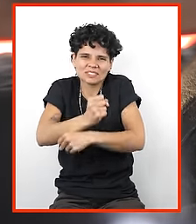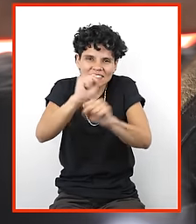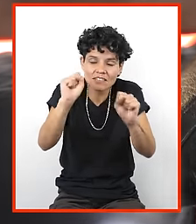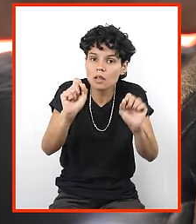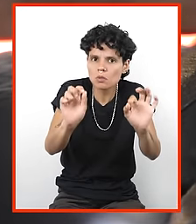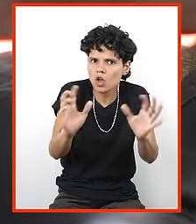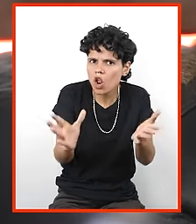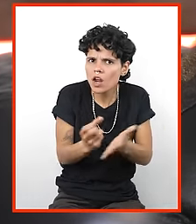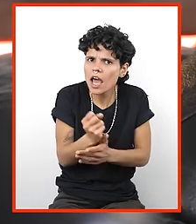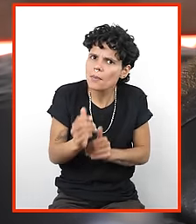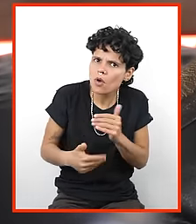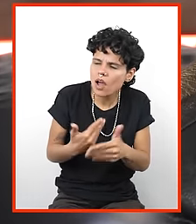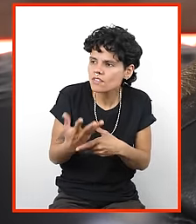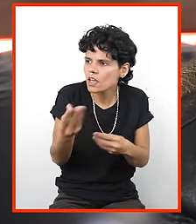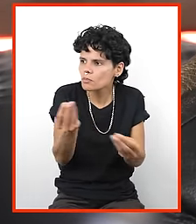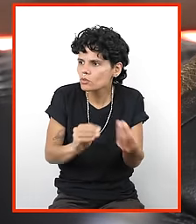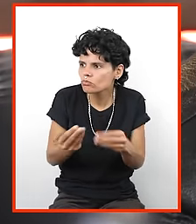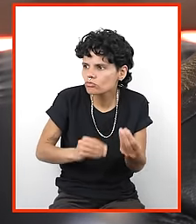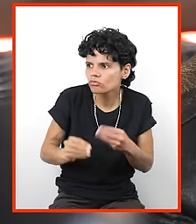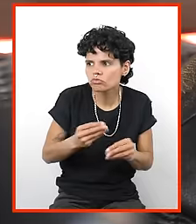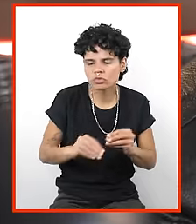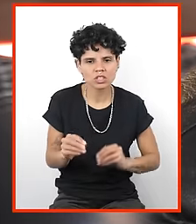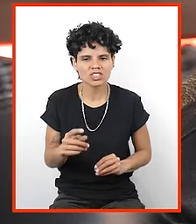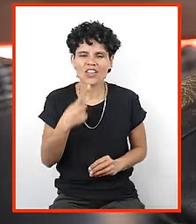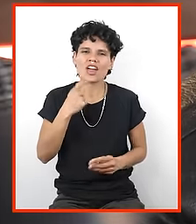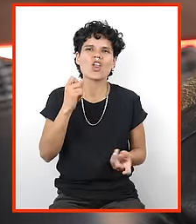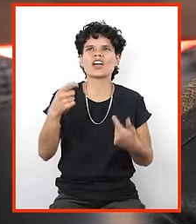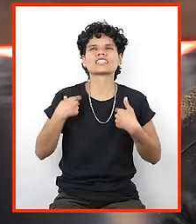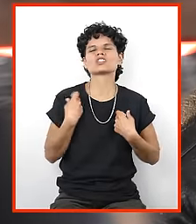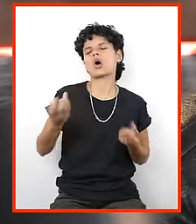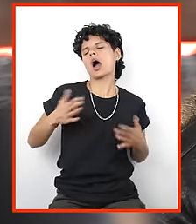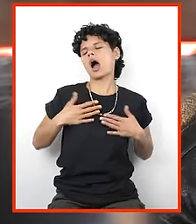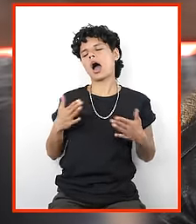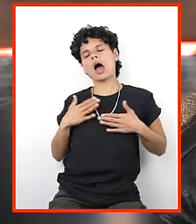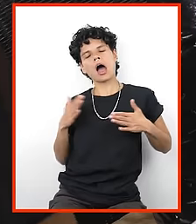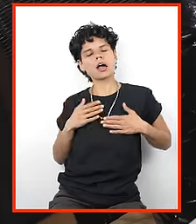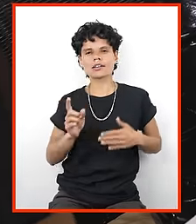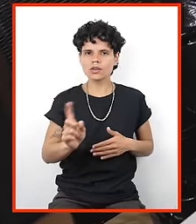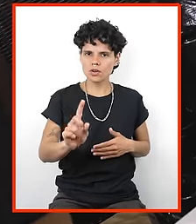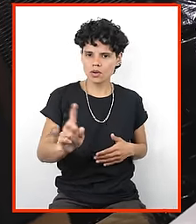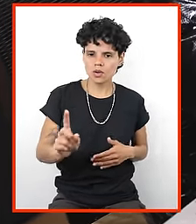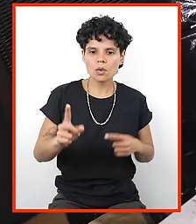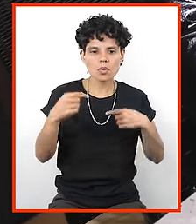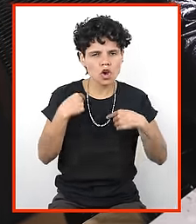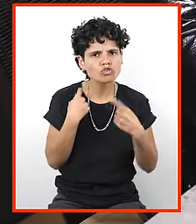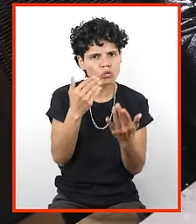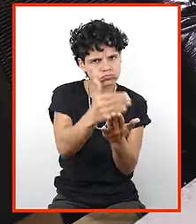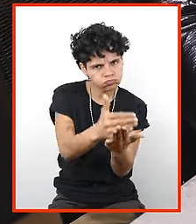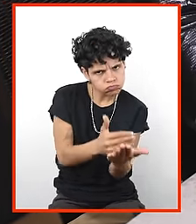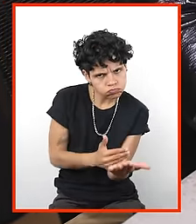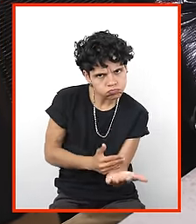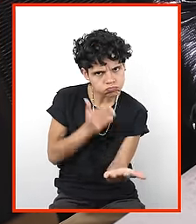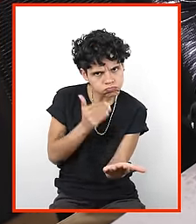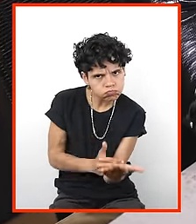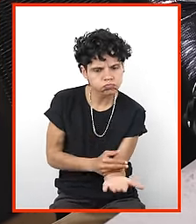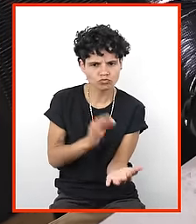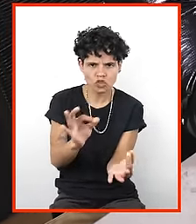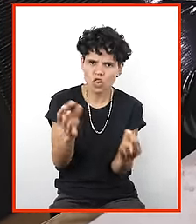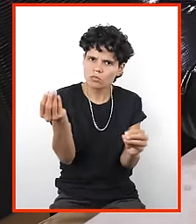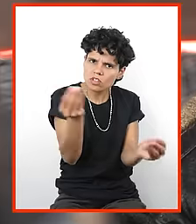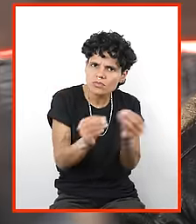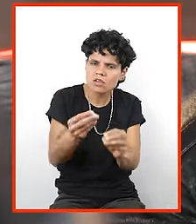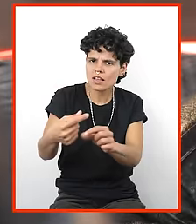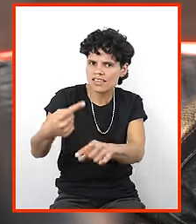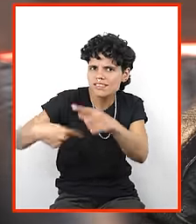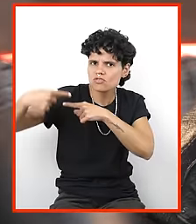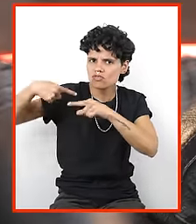desarrollamos un espectáculo que de verdad yo te digo, no es por tirarme flores, pero de verdad yo hago un guión. Mi equipo técnico sabe que mi show